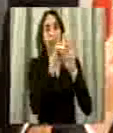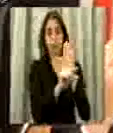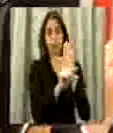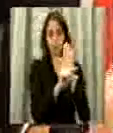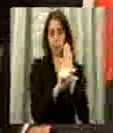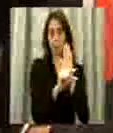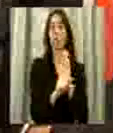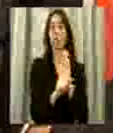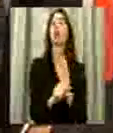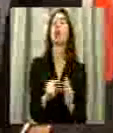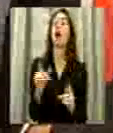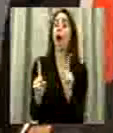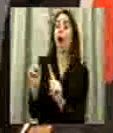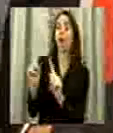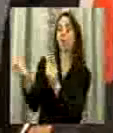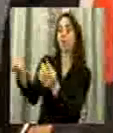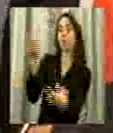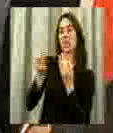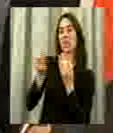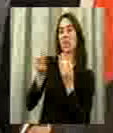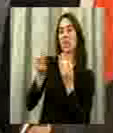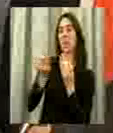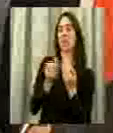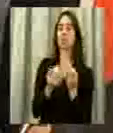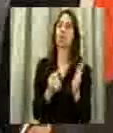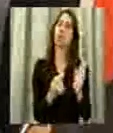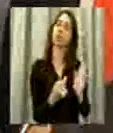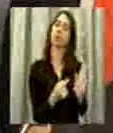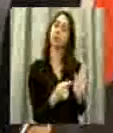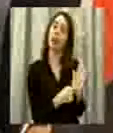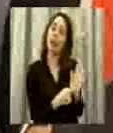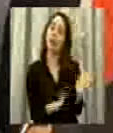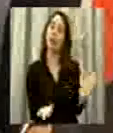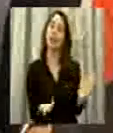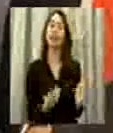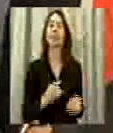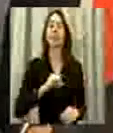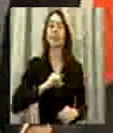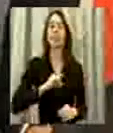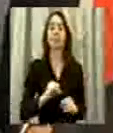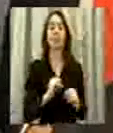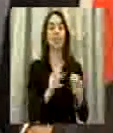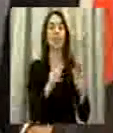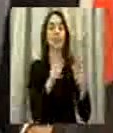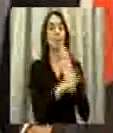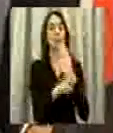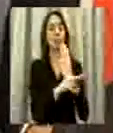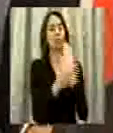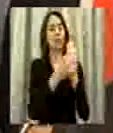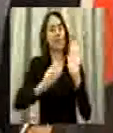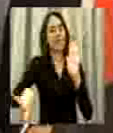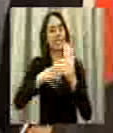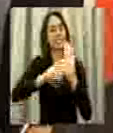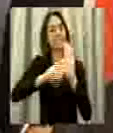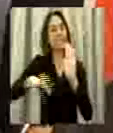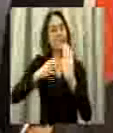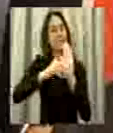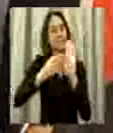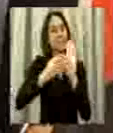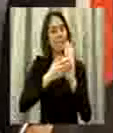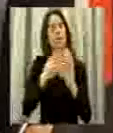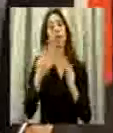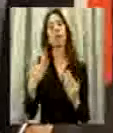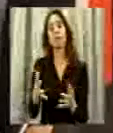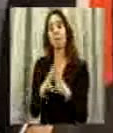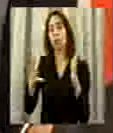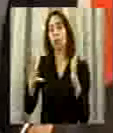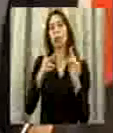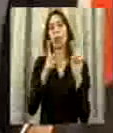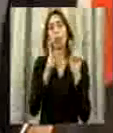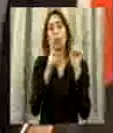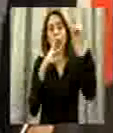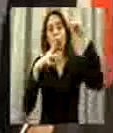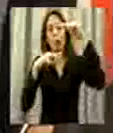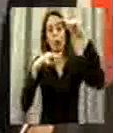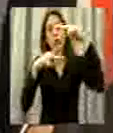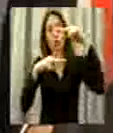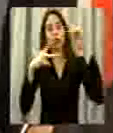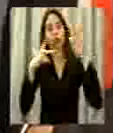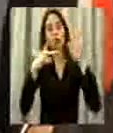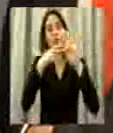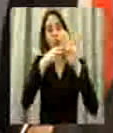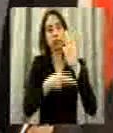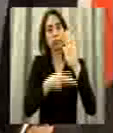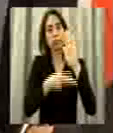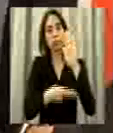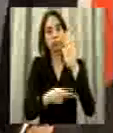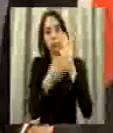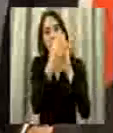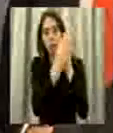pero a veces cuando nos dicen a nosotros que aquí, que tenemos que seguir cortando la grasa, yo les digo, bueno, ya hemos cortado mucha grasa y además